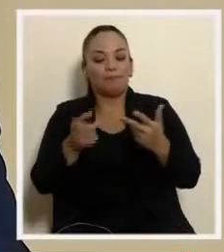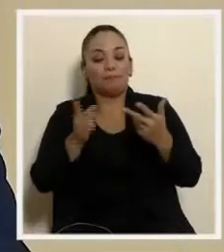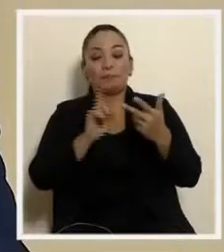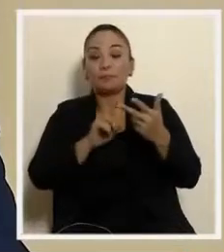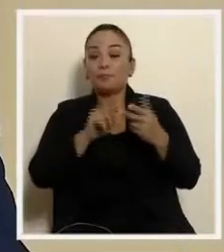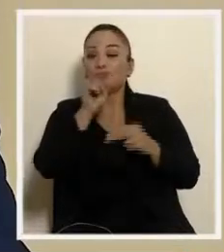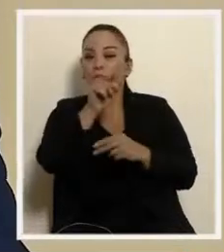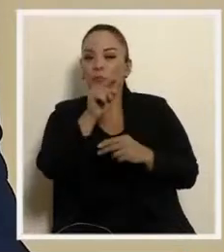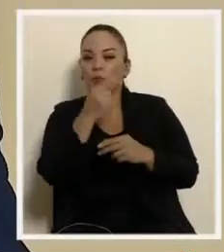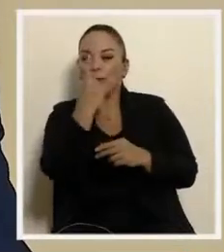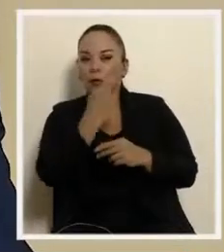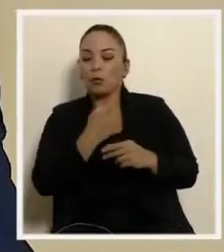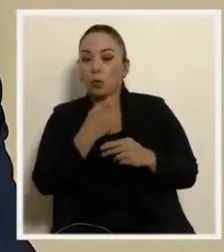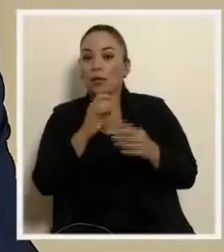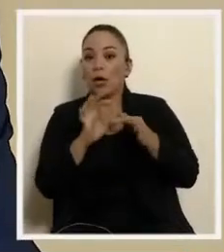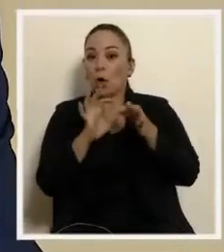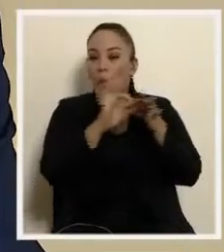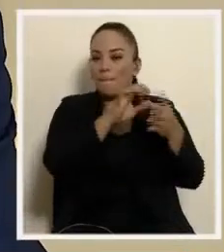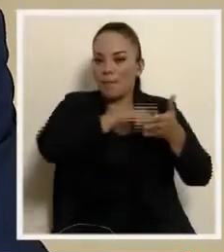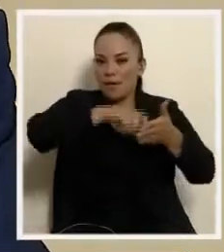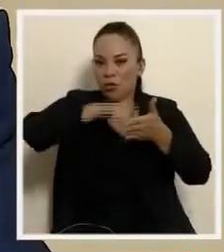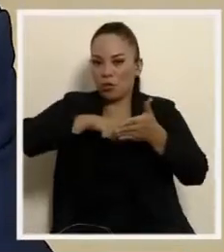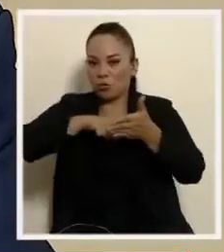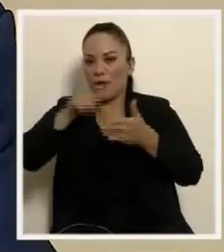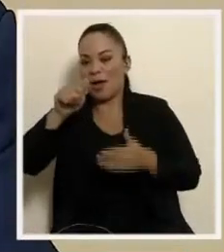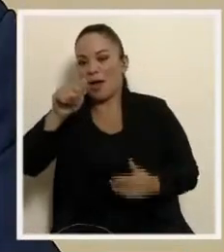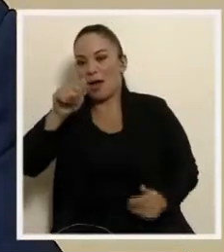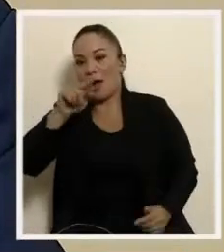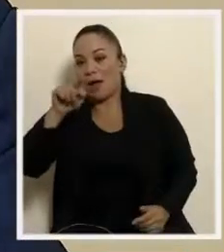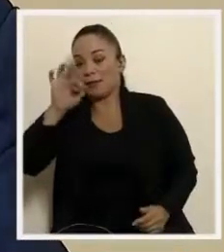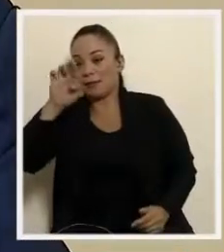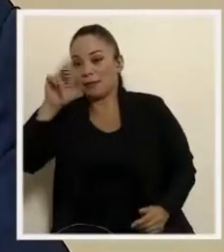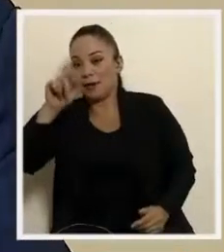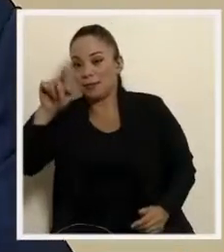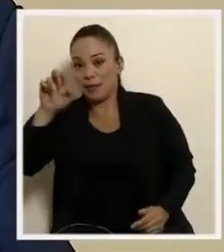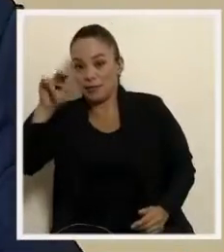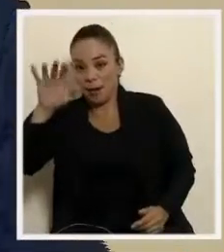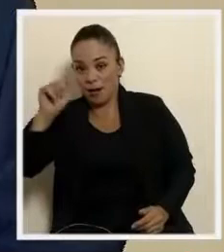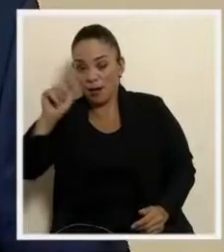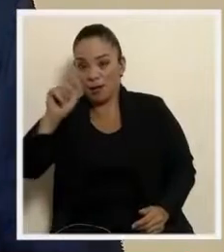convenios de AstraZeneca y COVAX,